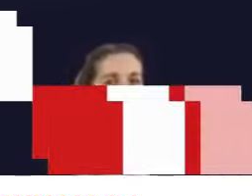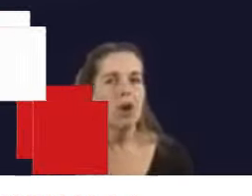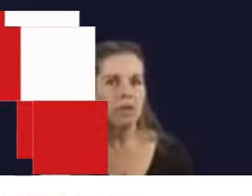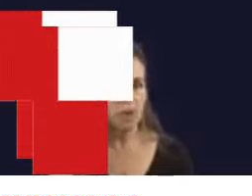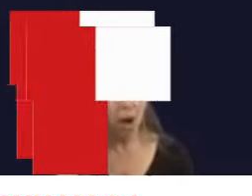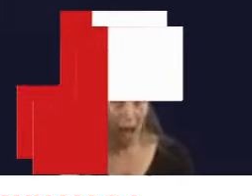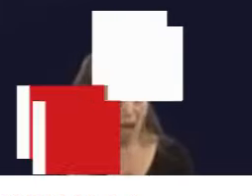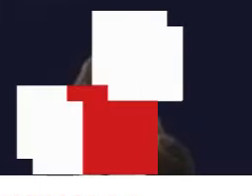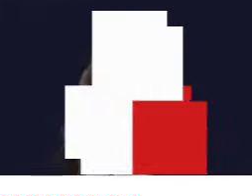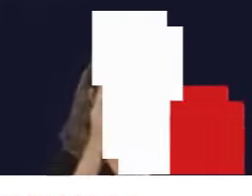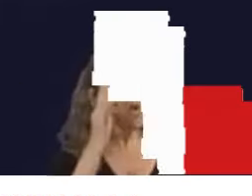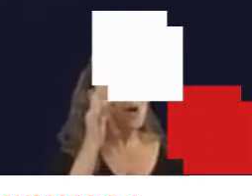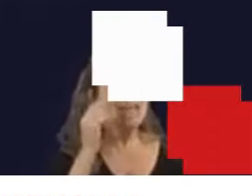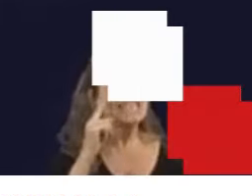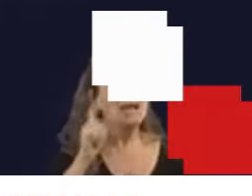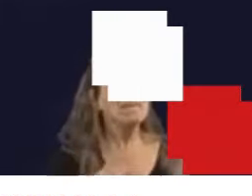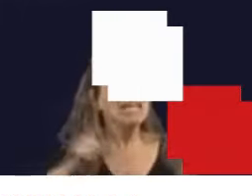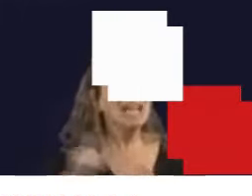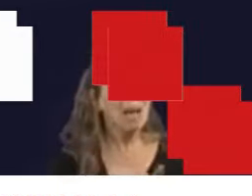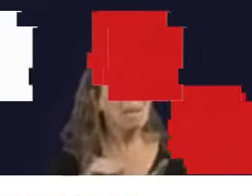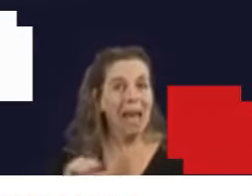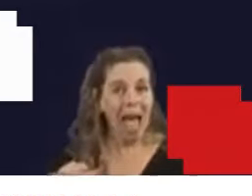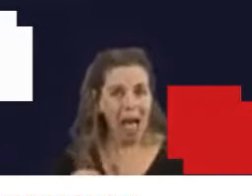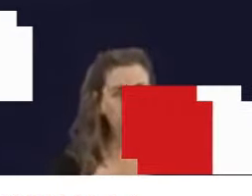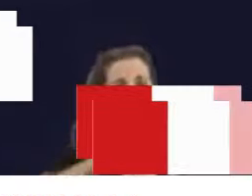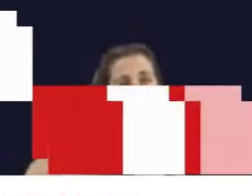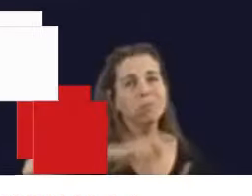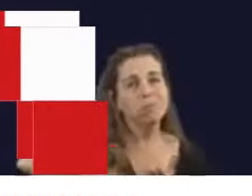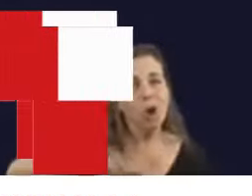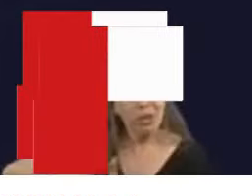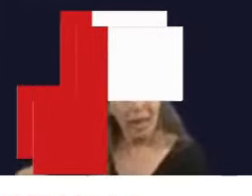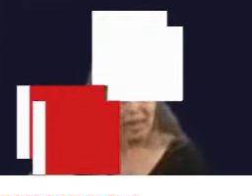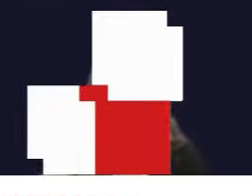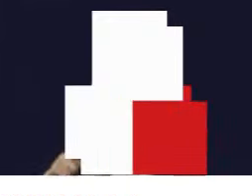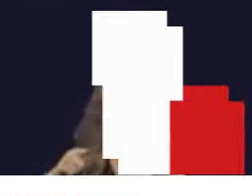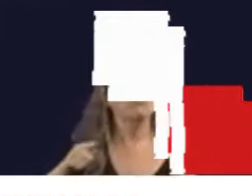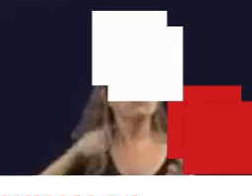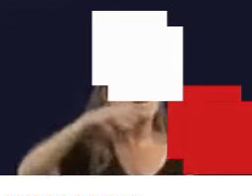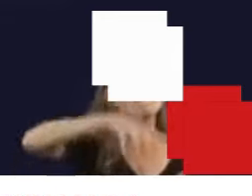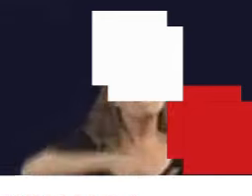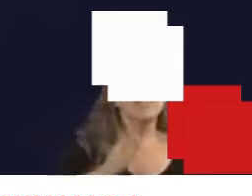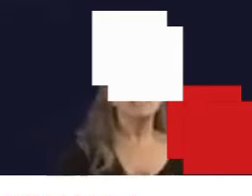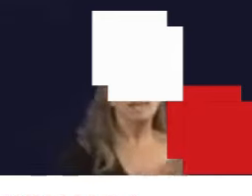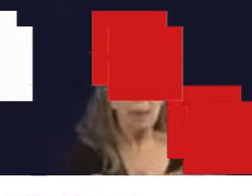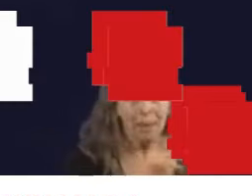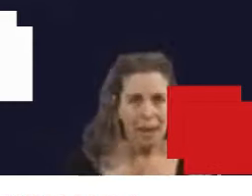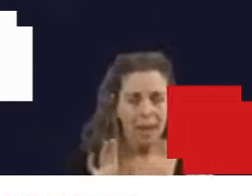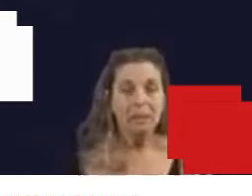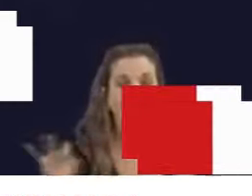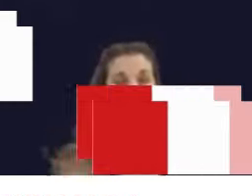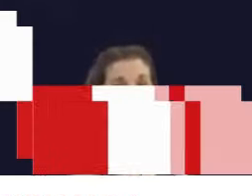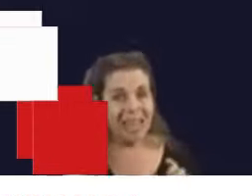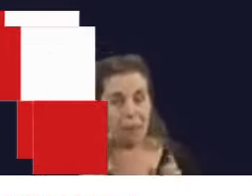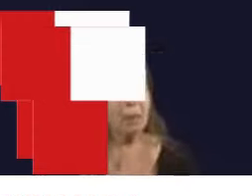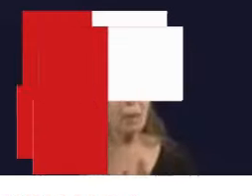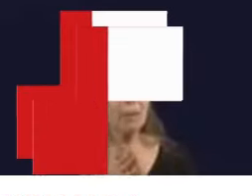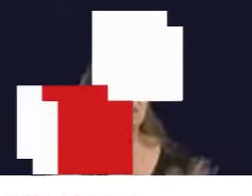planta transitoria y contratados. El examen va a ser online, para que por supuesto no haya subjetividad en el